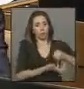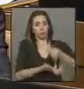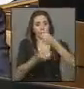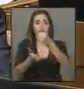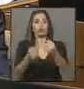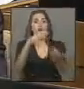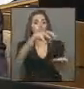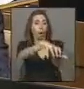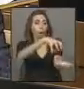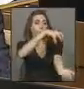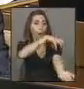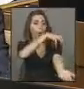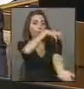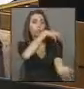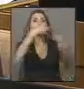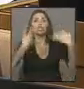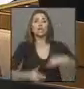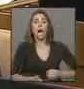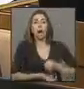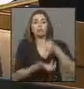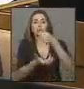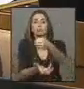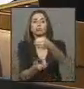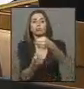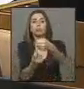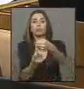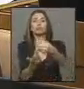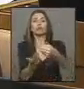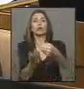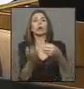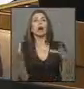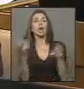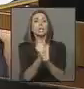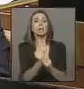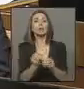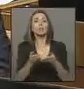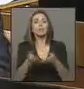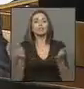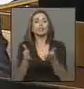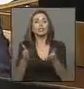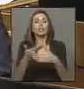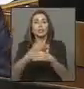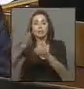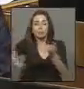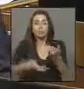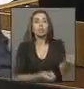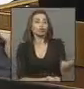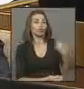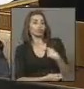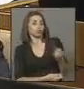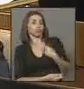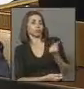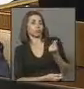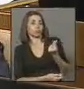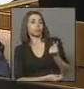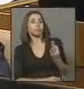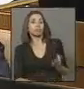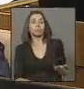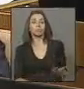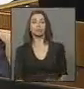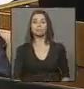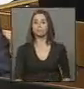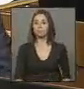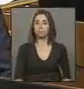otras regiones ya se han realizado de manera efectiva, rápida, y con los pescadores recibiendo sus beneficios de manera directa.